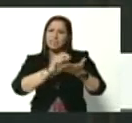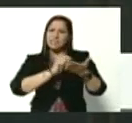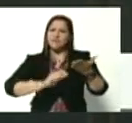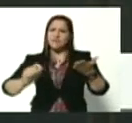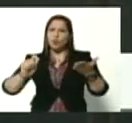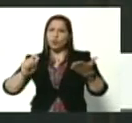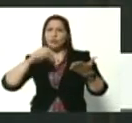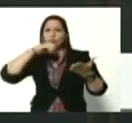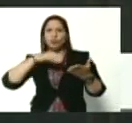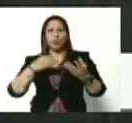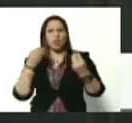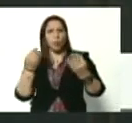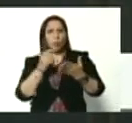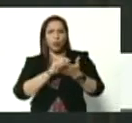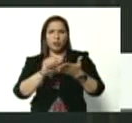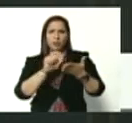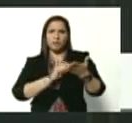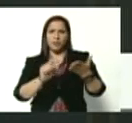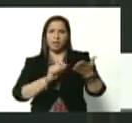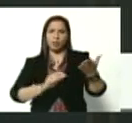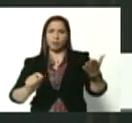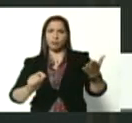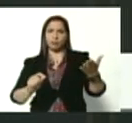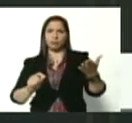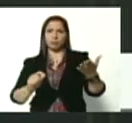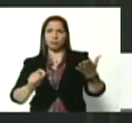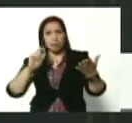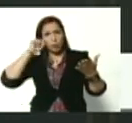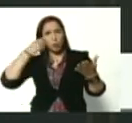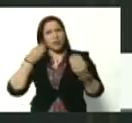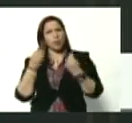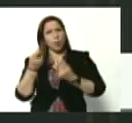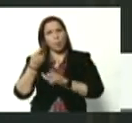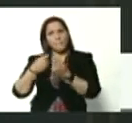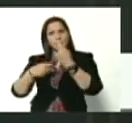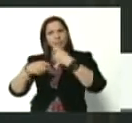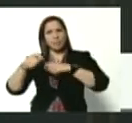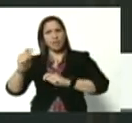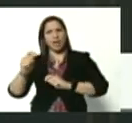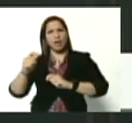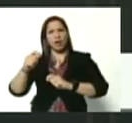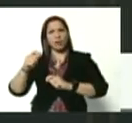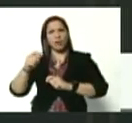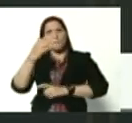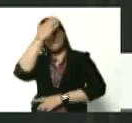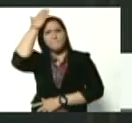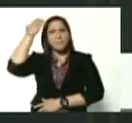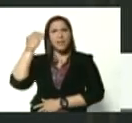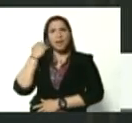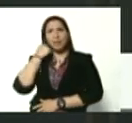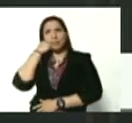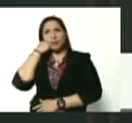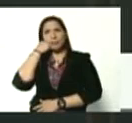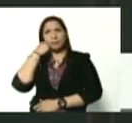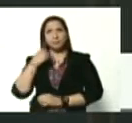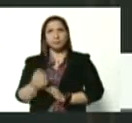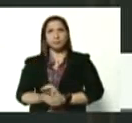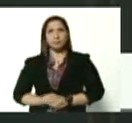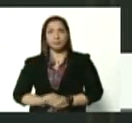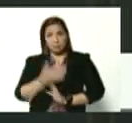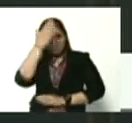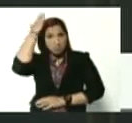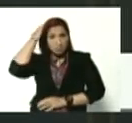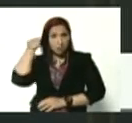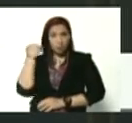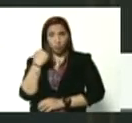y como la escribieron recuerden como nos vendieron a miranda miranda francisco